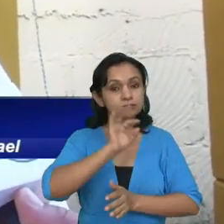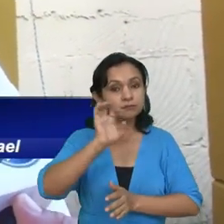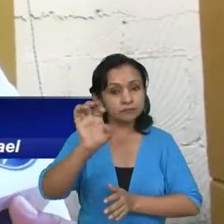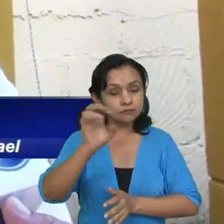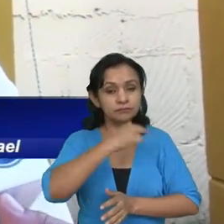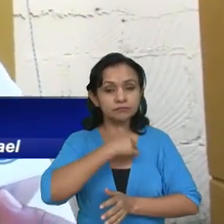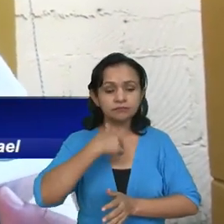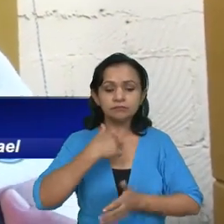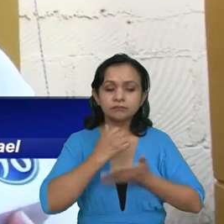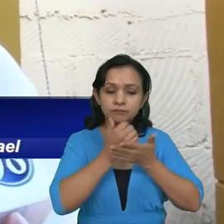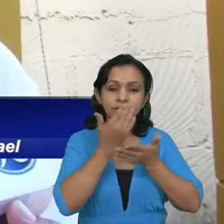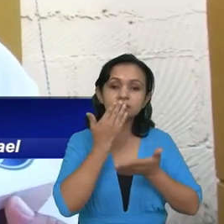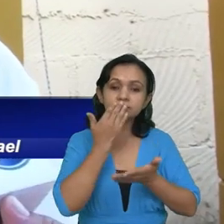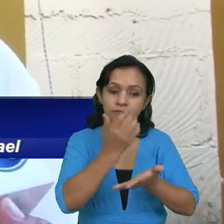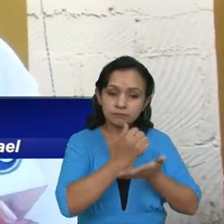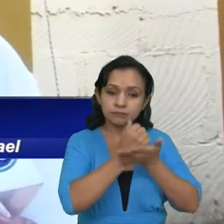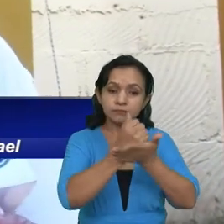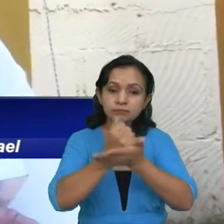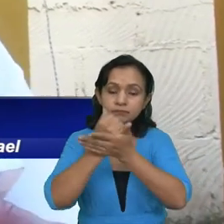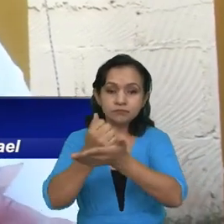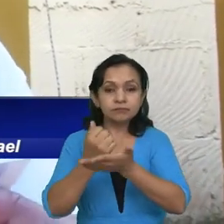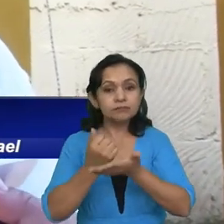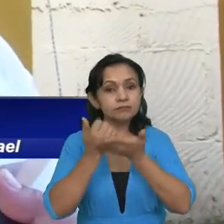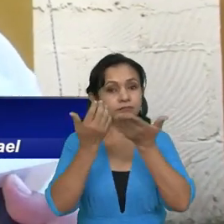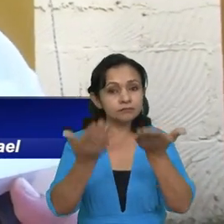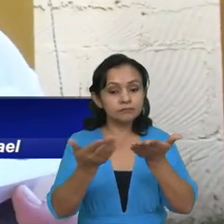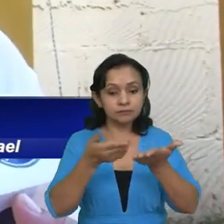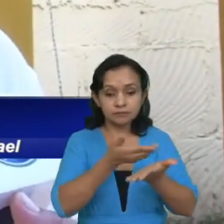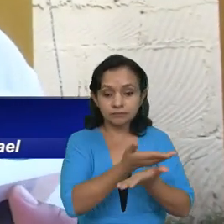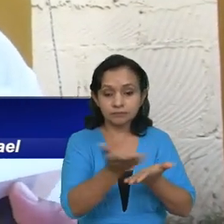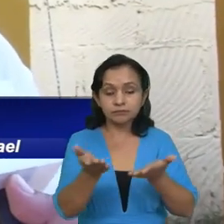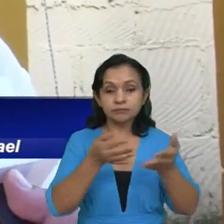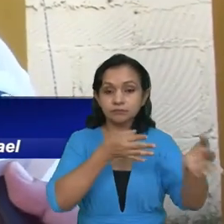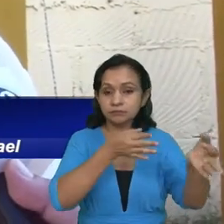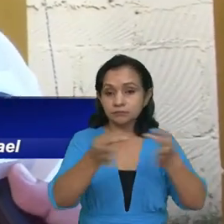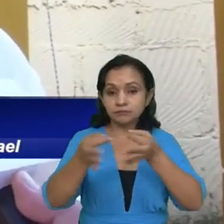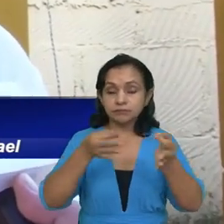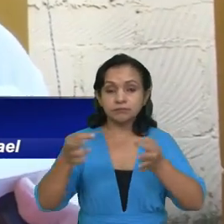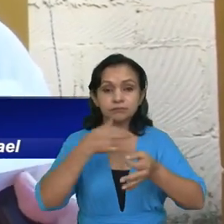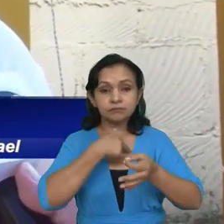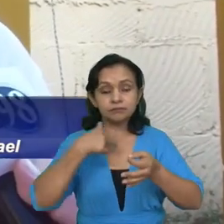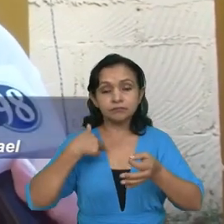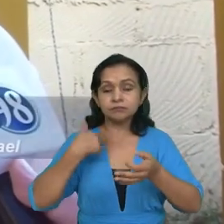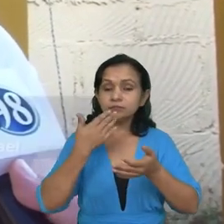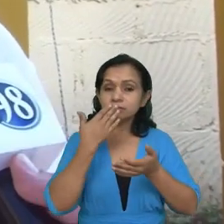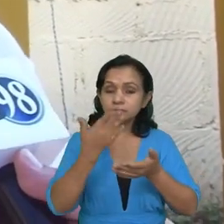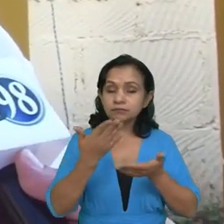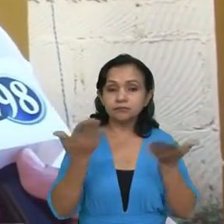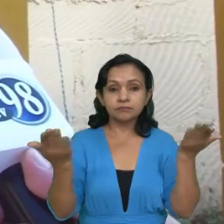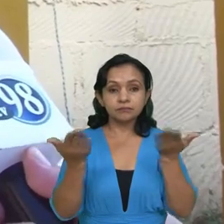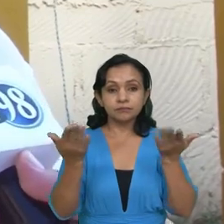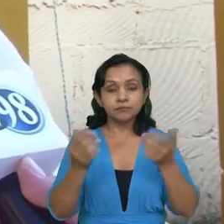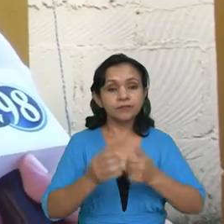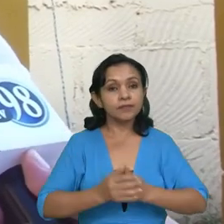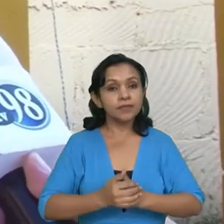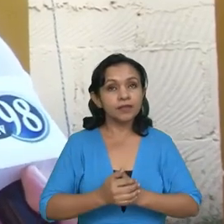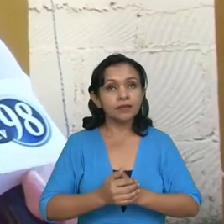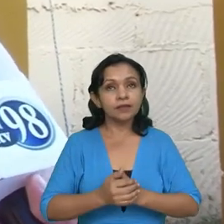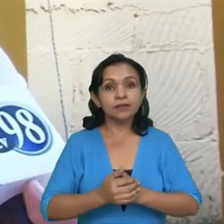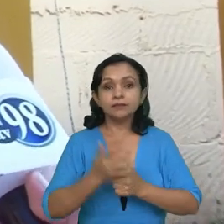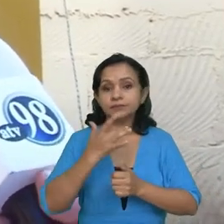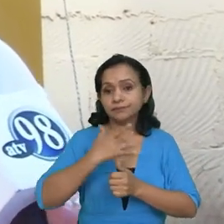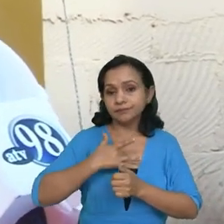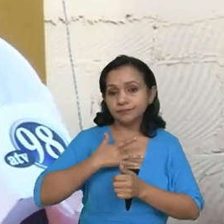obras de caridad de nosotros a ello los invitamos a ser obra de caridad como con los más necesitados